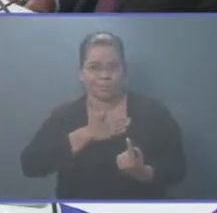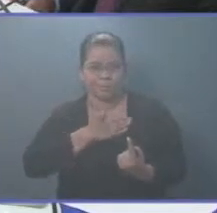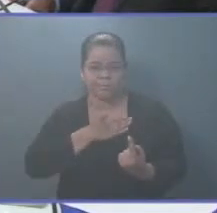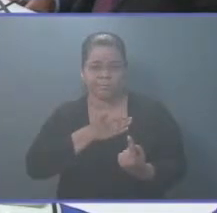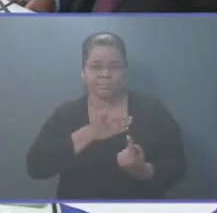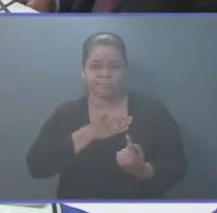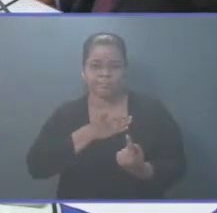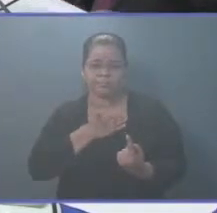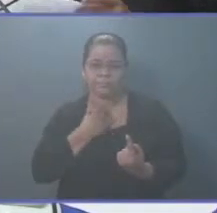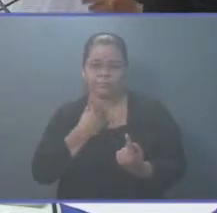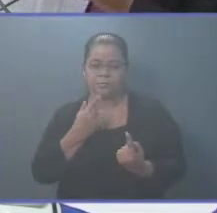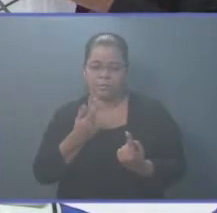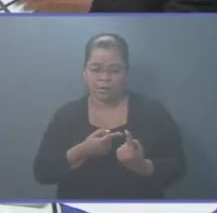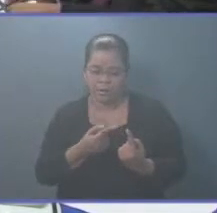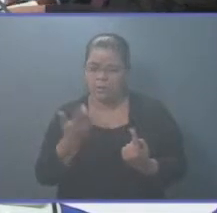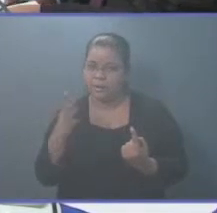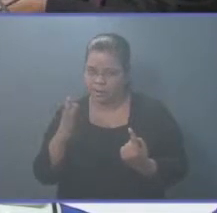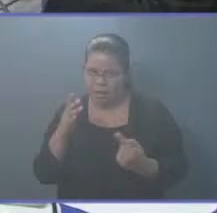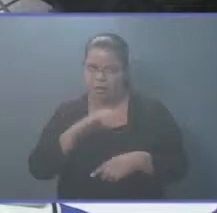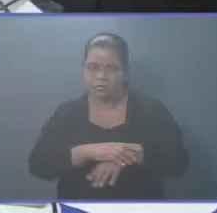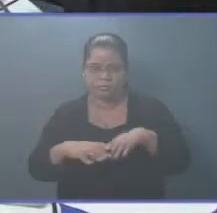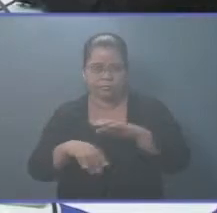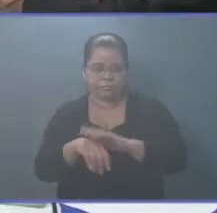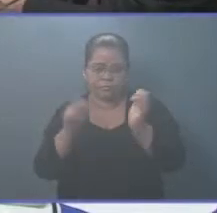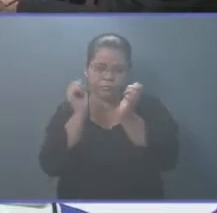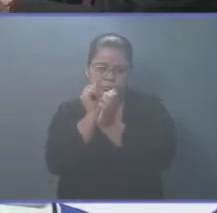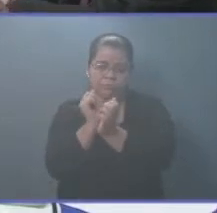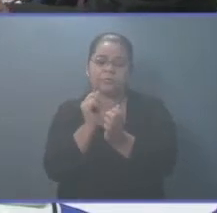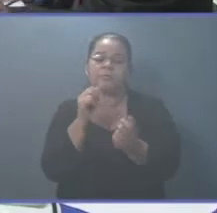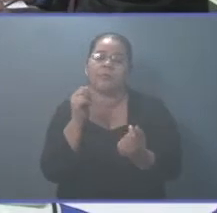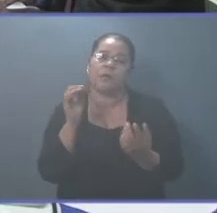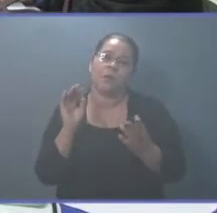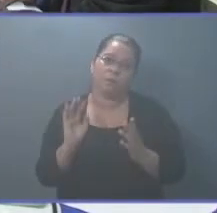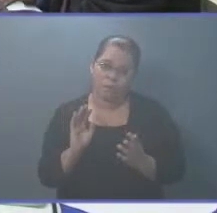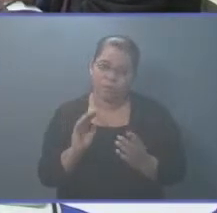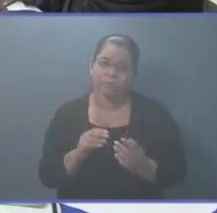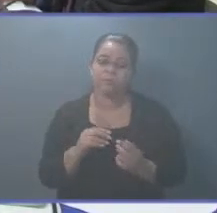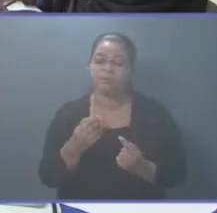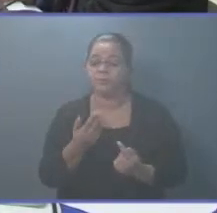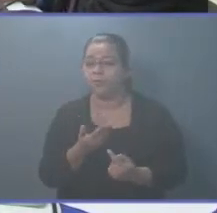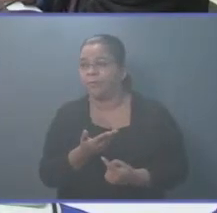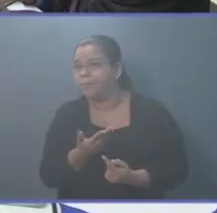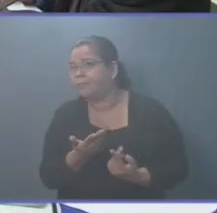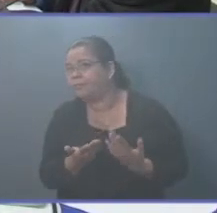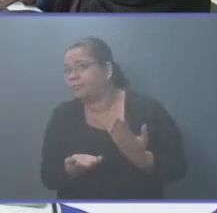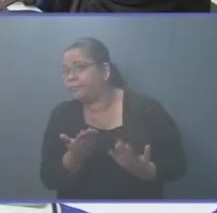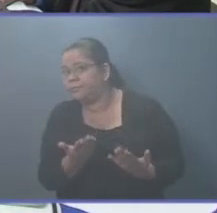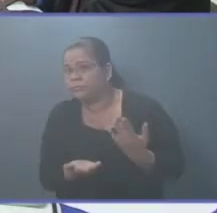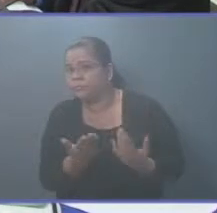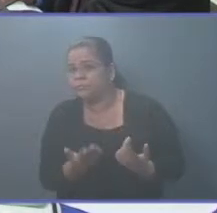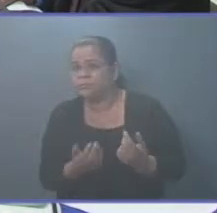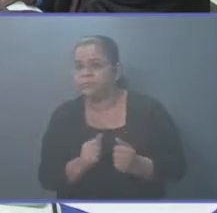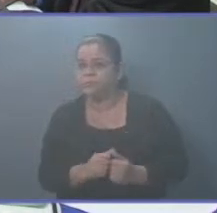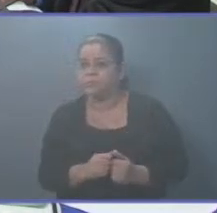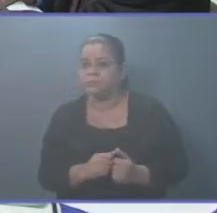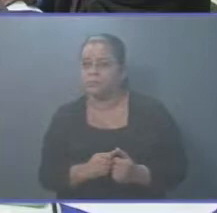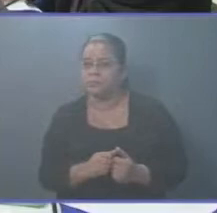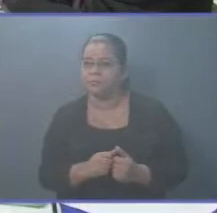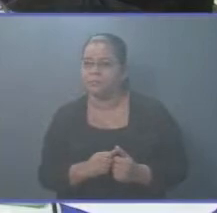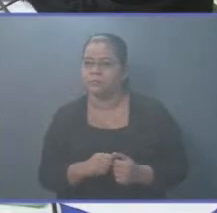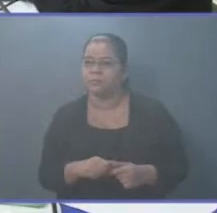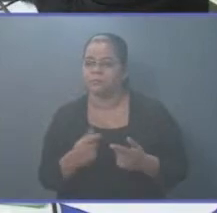los sujetos detenidos, en este caso traficantes de personas, o que incluso también